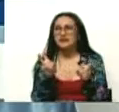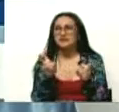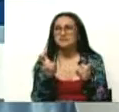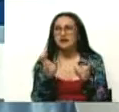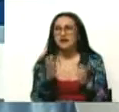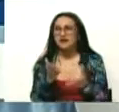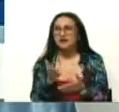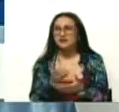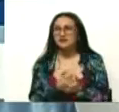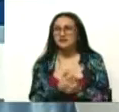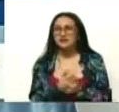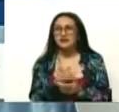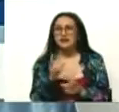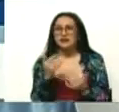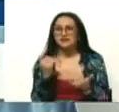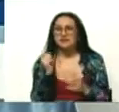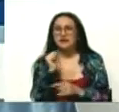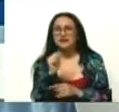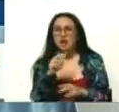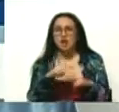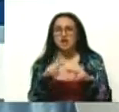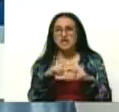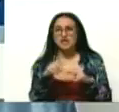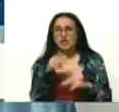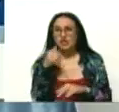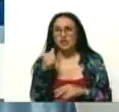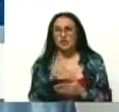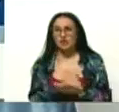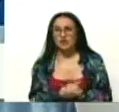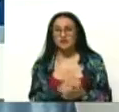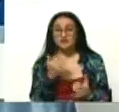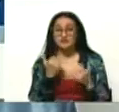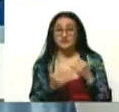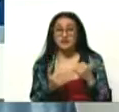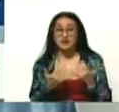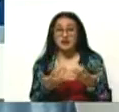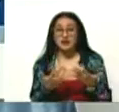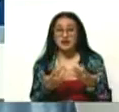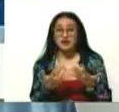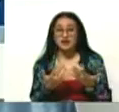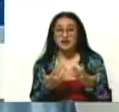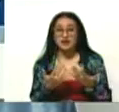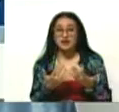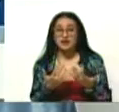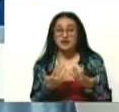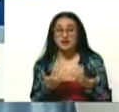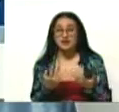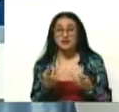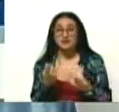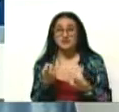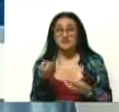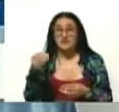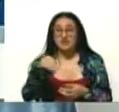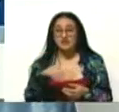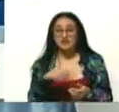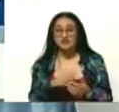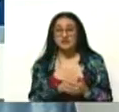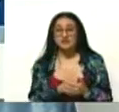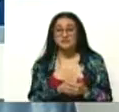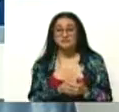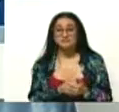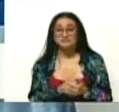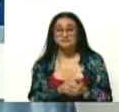pornografía, el atentado a los niños, la droga, y finalmente, ¿para qué hace falta lanzar una bomba atómica, una guerra? Ya por esa